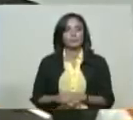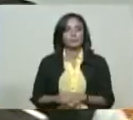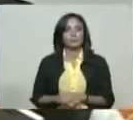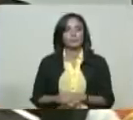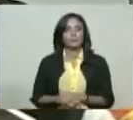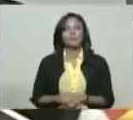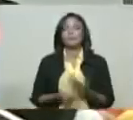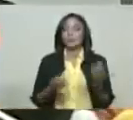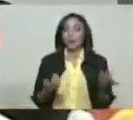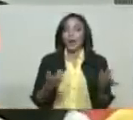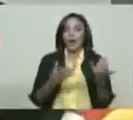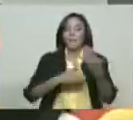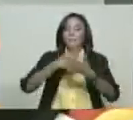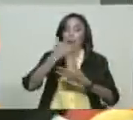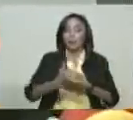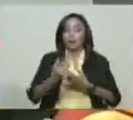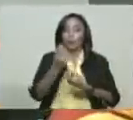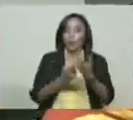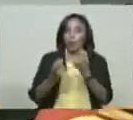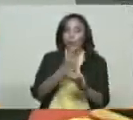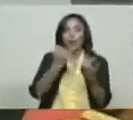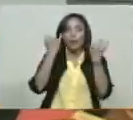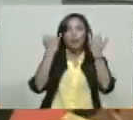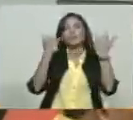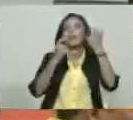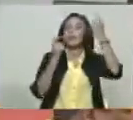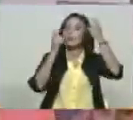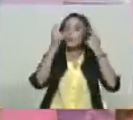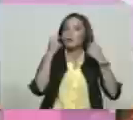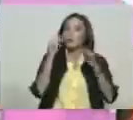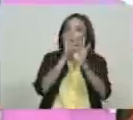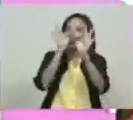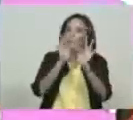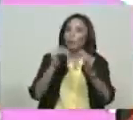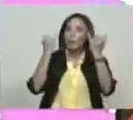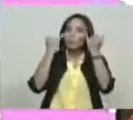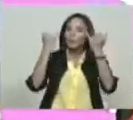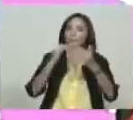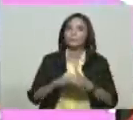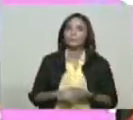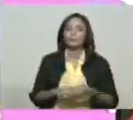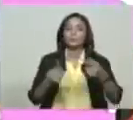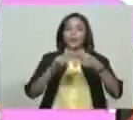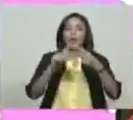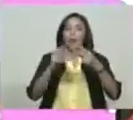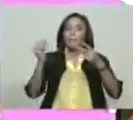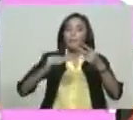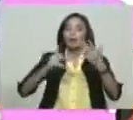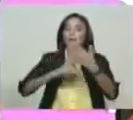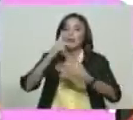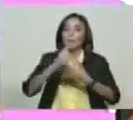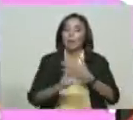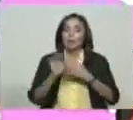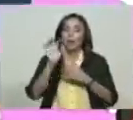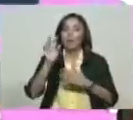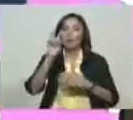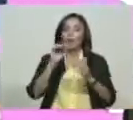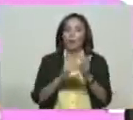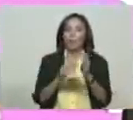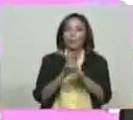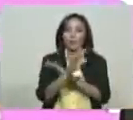Tenemos el proyecto económico, legado del comandante Chávez. Tenemos el plan de la patria 2025.